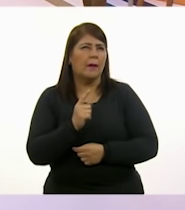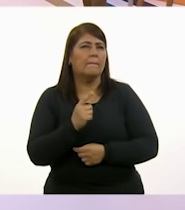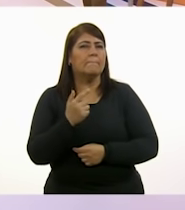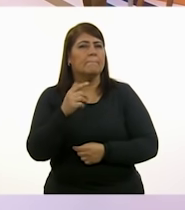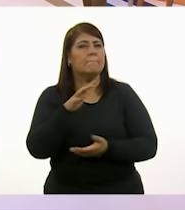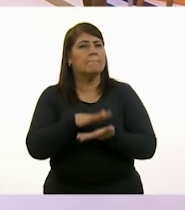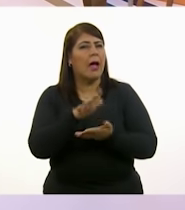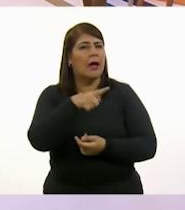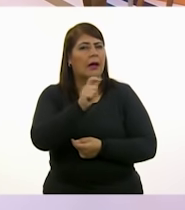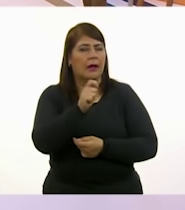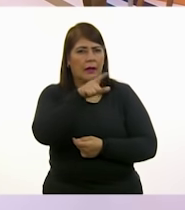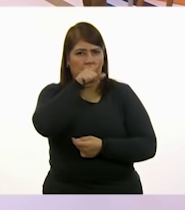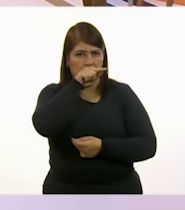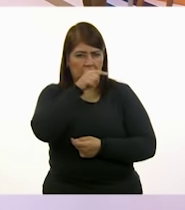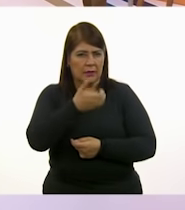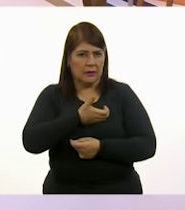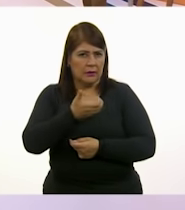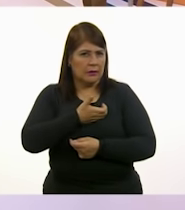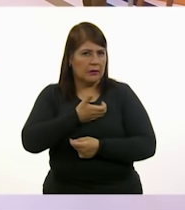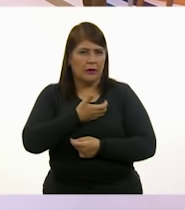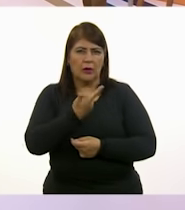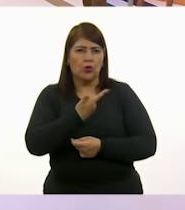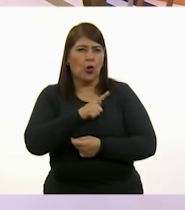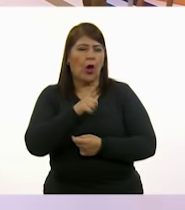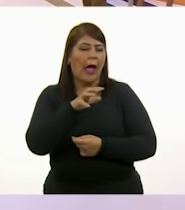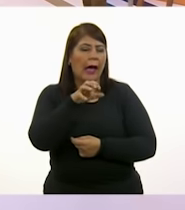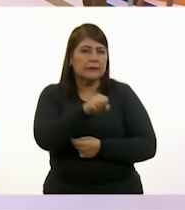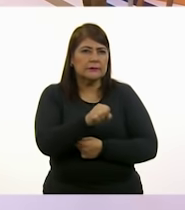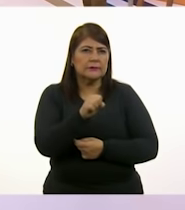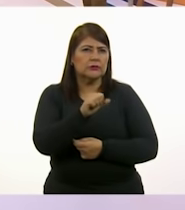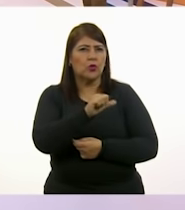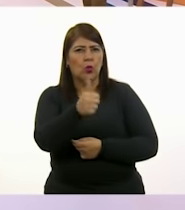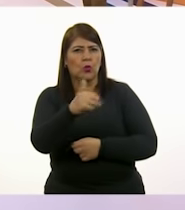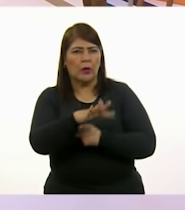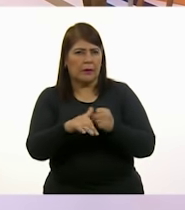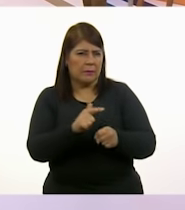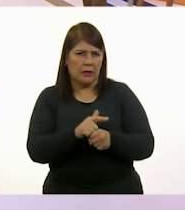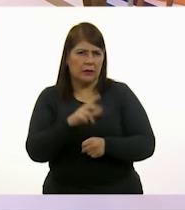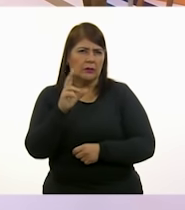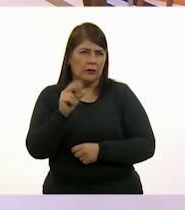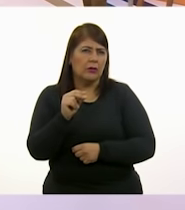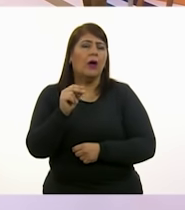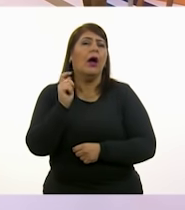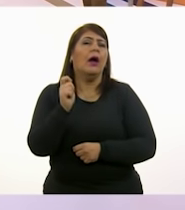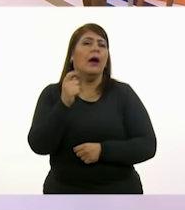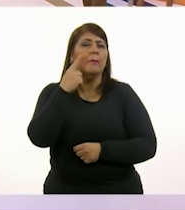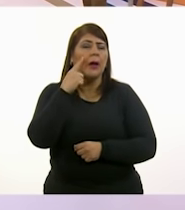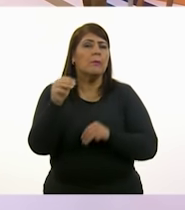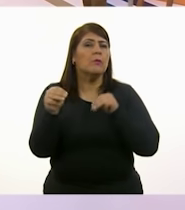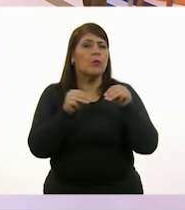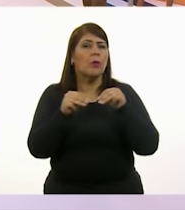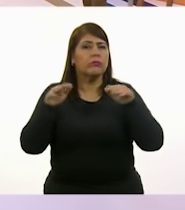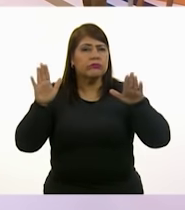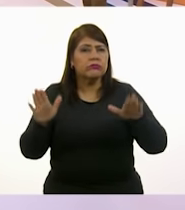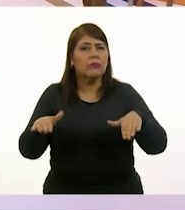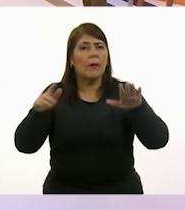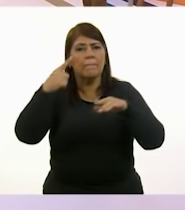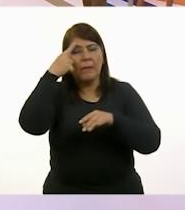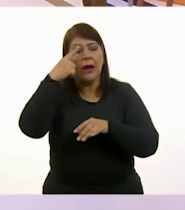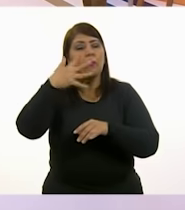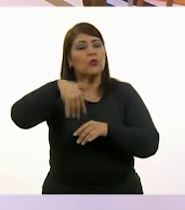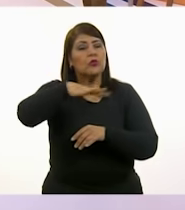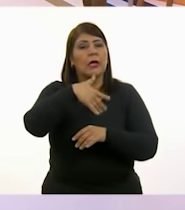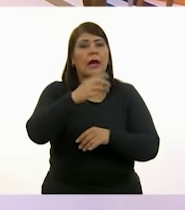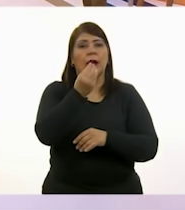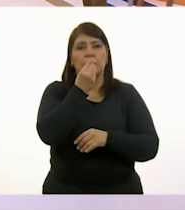Por lo general las palomas no les gusta cazar Las palomas van a desplazarse para conseguir alimento Pero